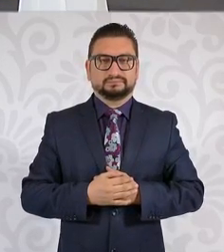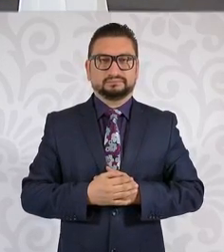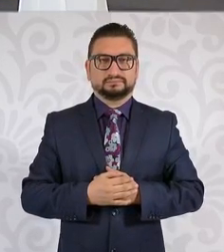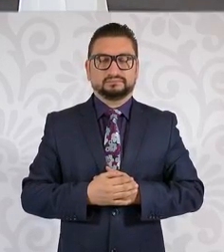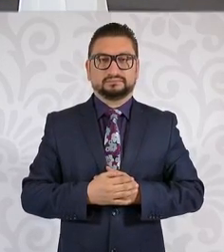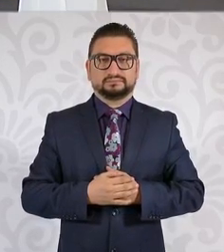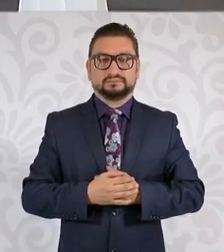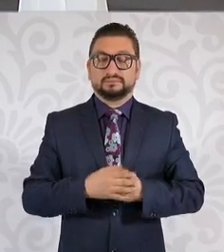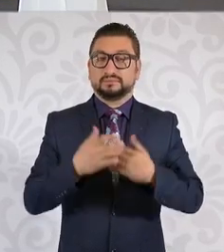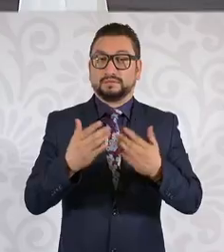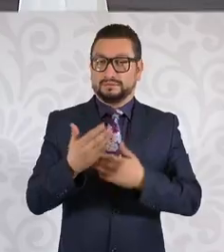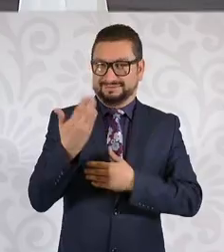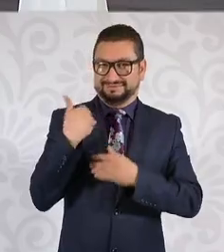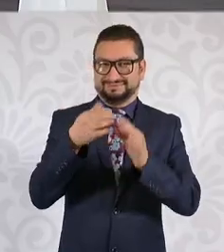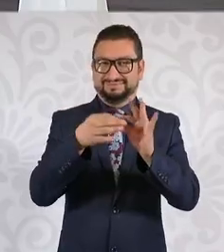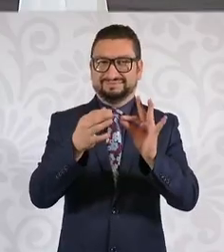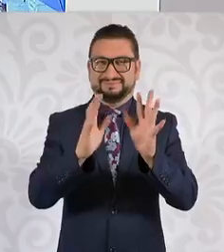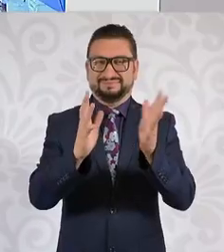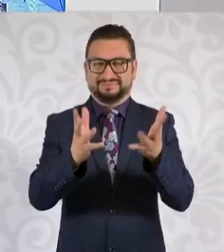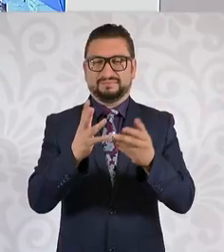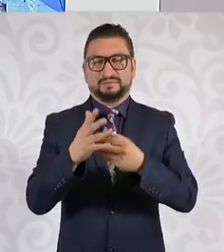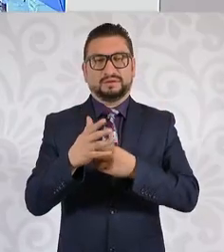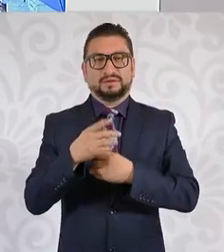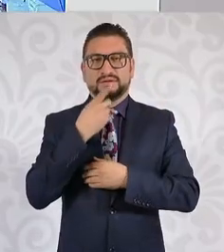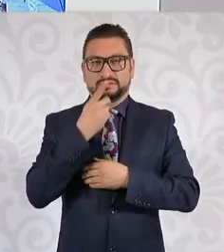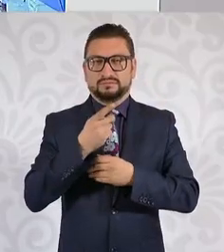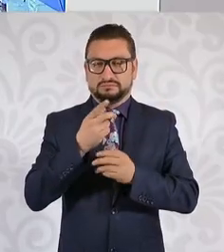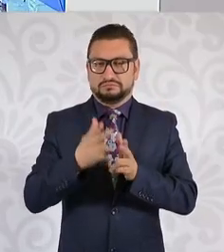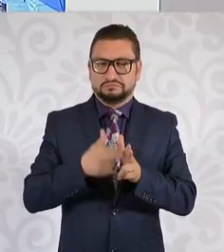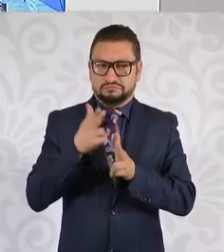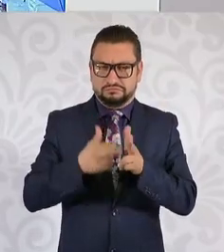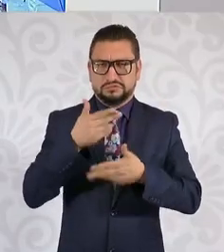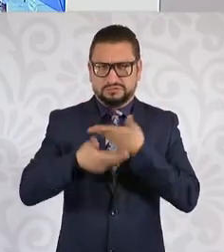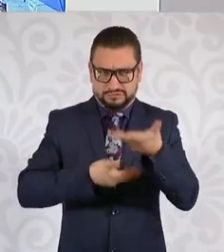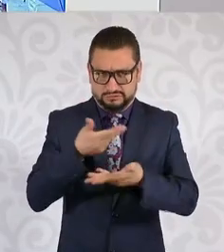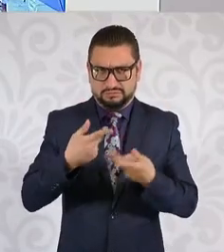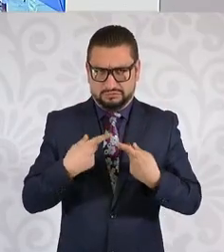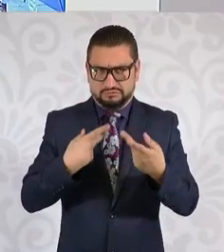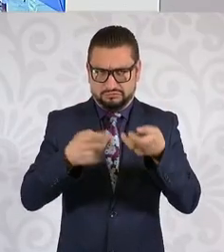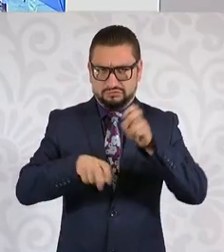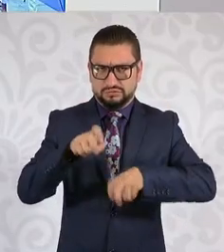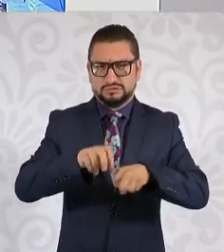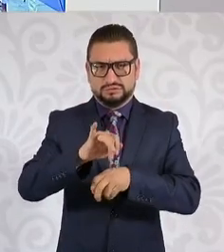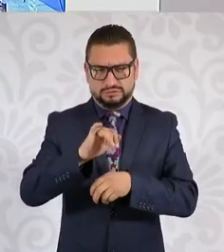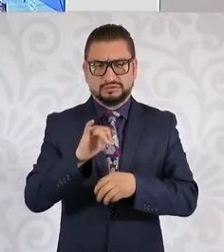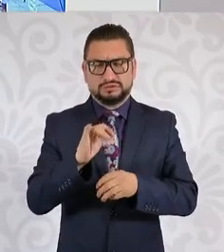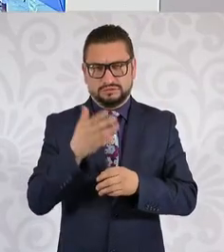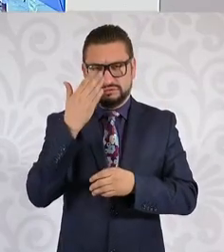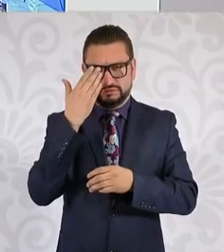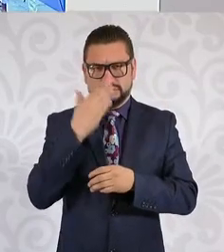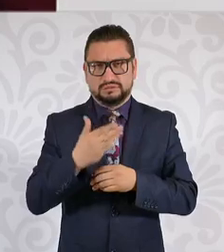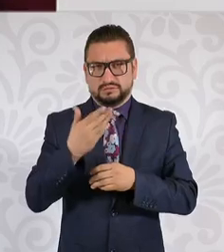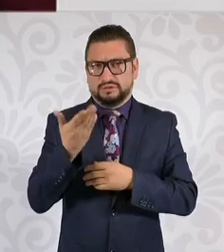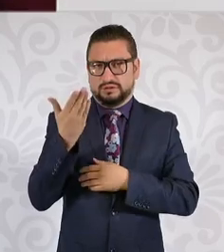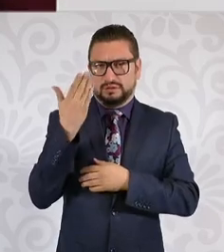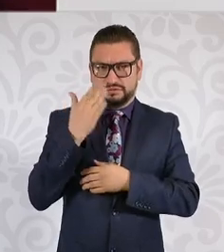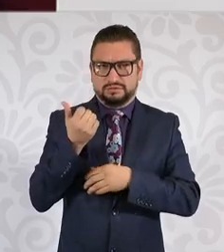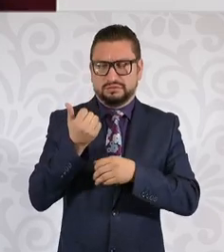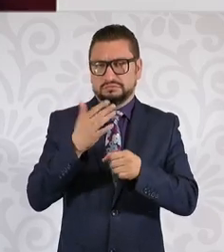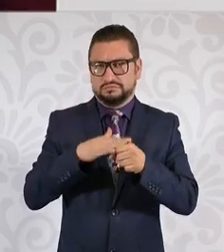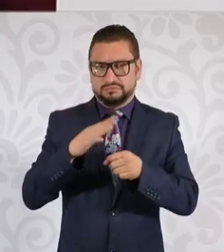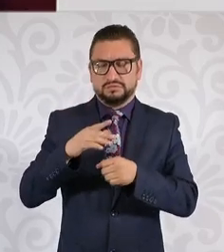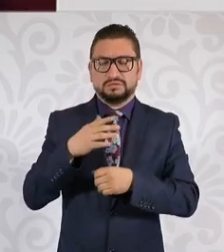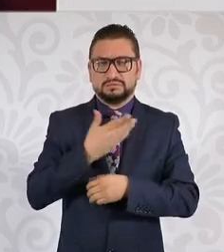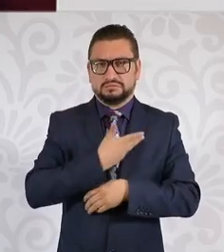Entonces, como les mencionaba, tenemos en operación hoy servicios de pasajeros desde que iniciaron en la administración del